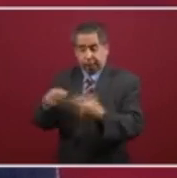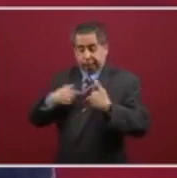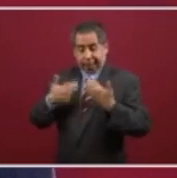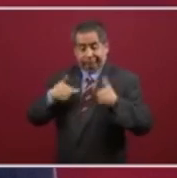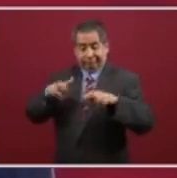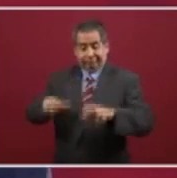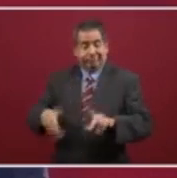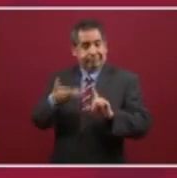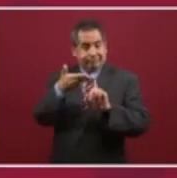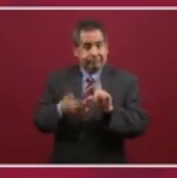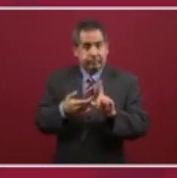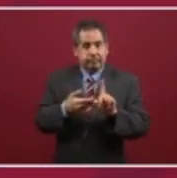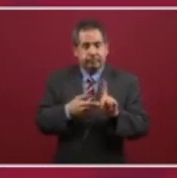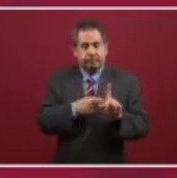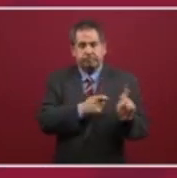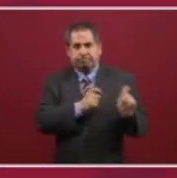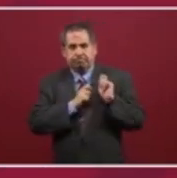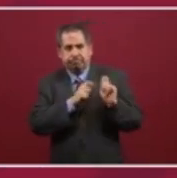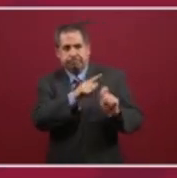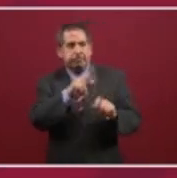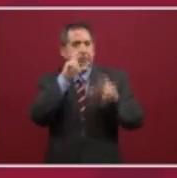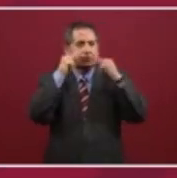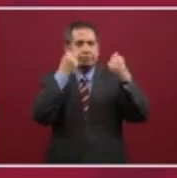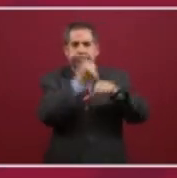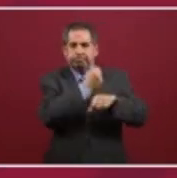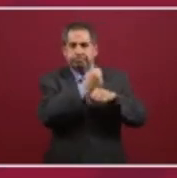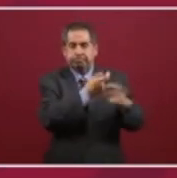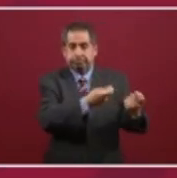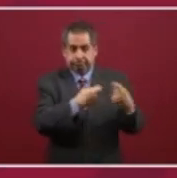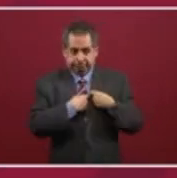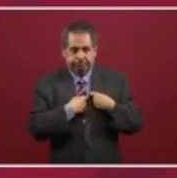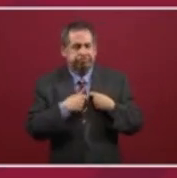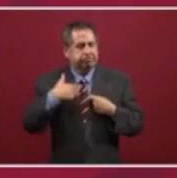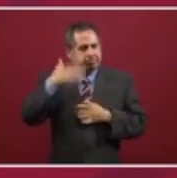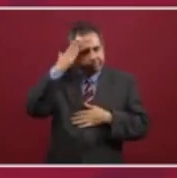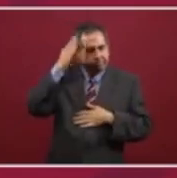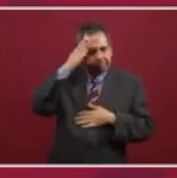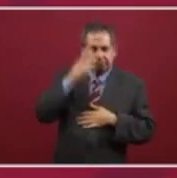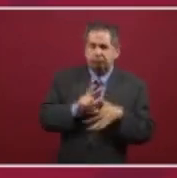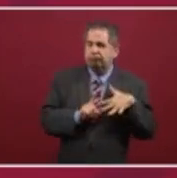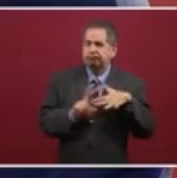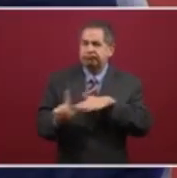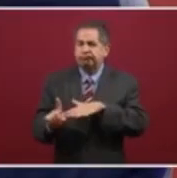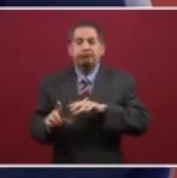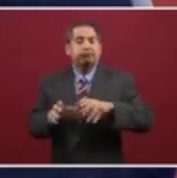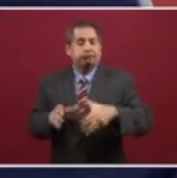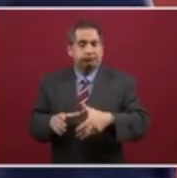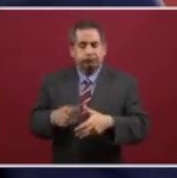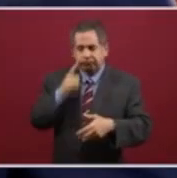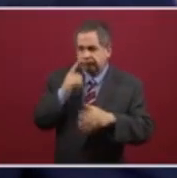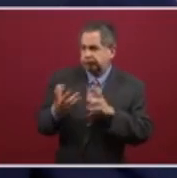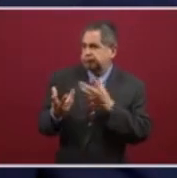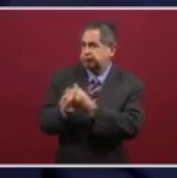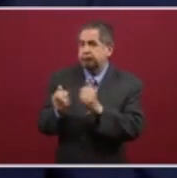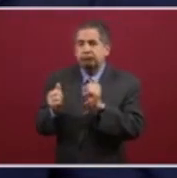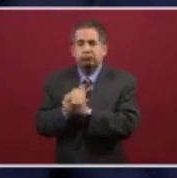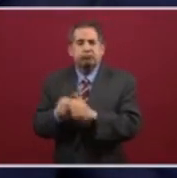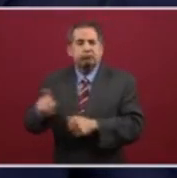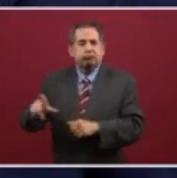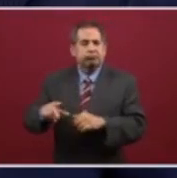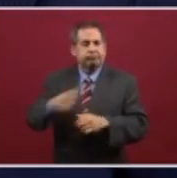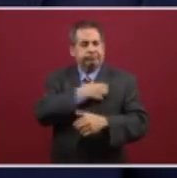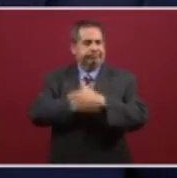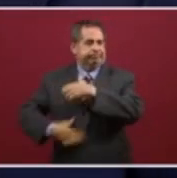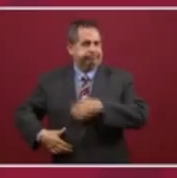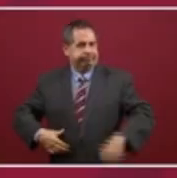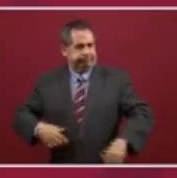él es el que encabeza a los zapatistas que van a reunirse con los villistas y